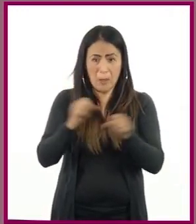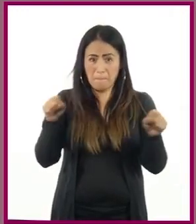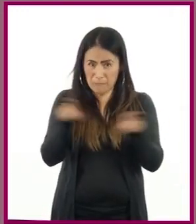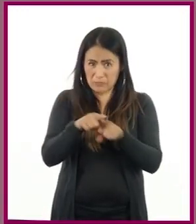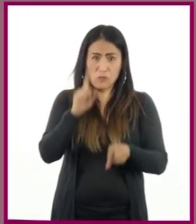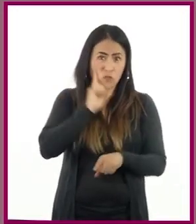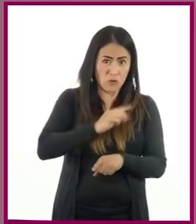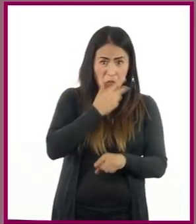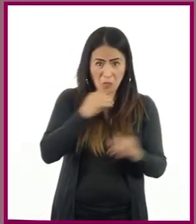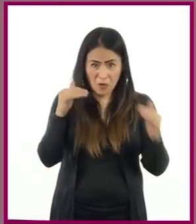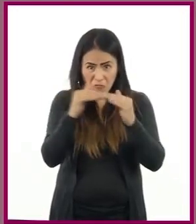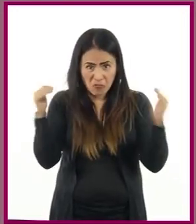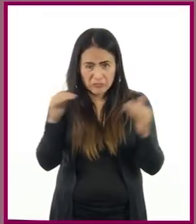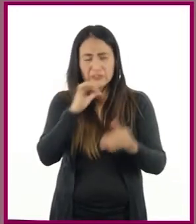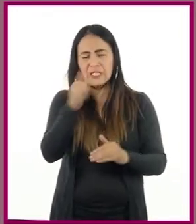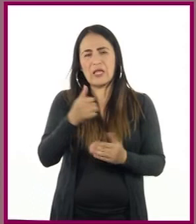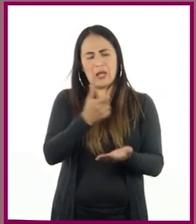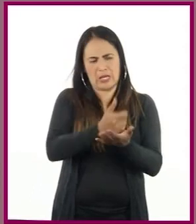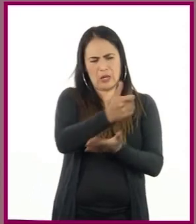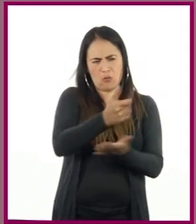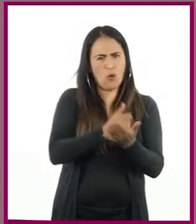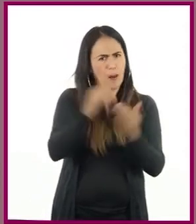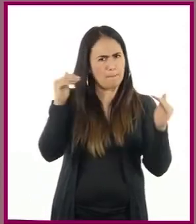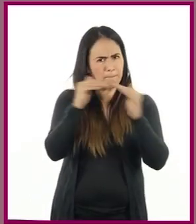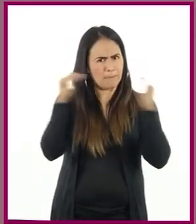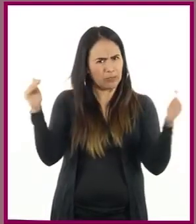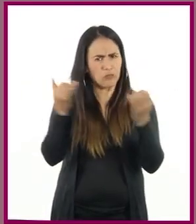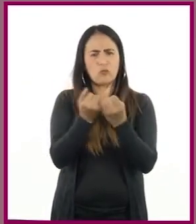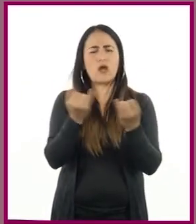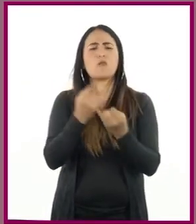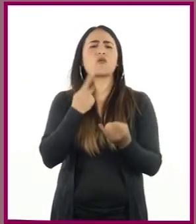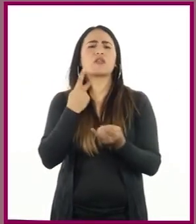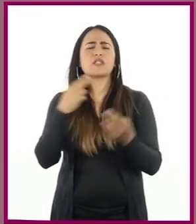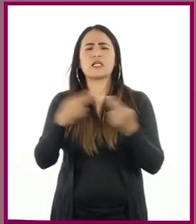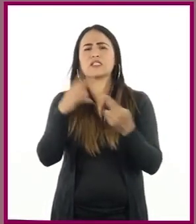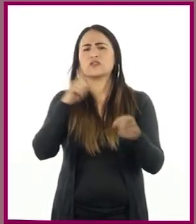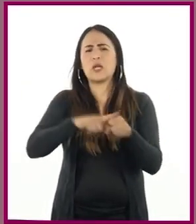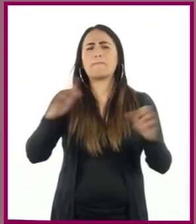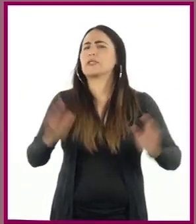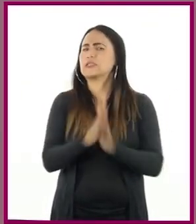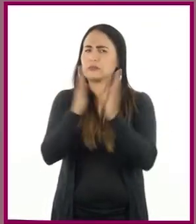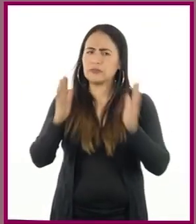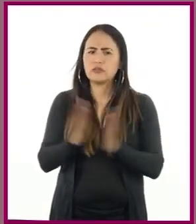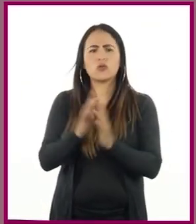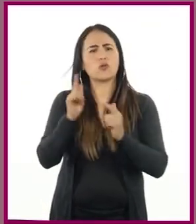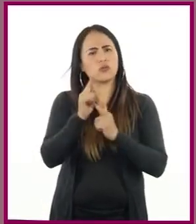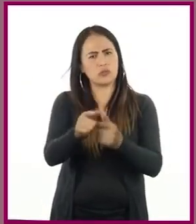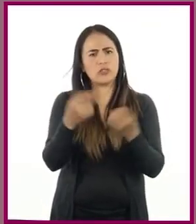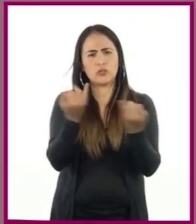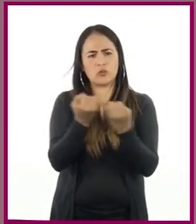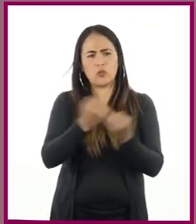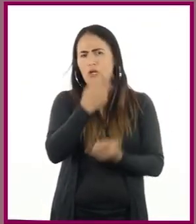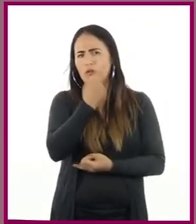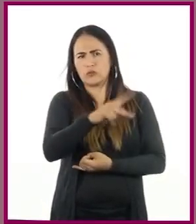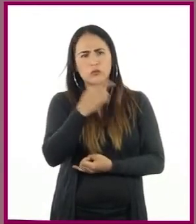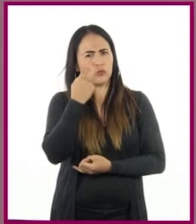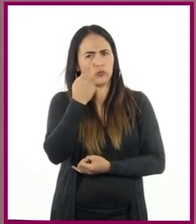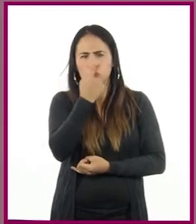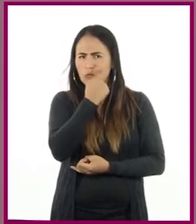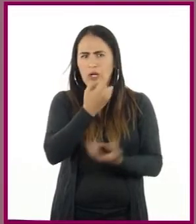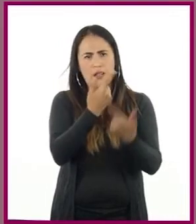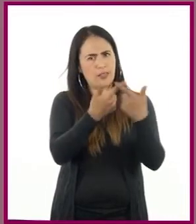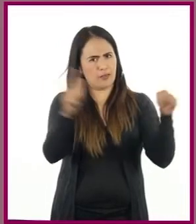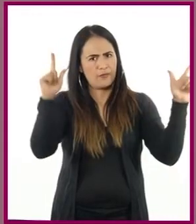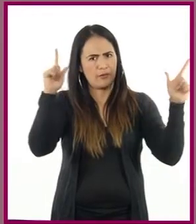Exigían igualdad salarial, la participación activa en política nacional y el ejercicio libre de sus decisiones. A pesar